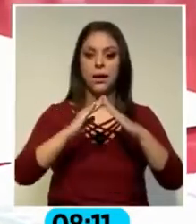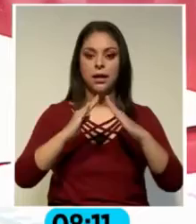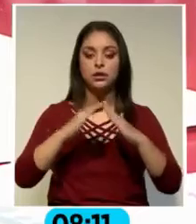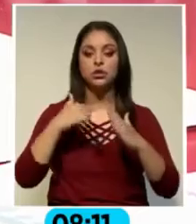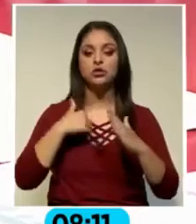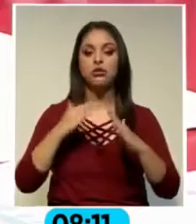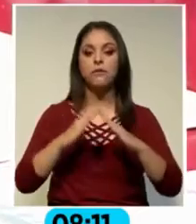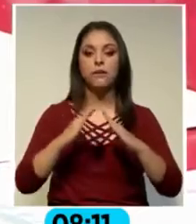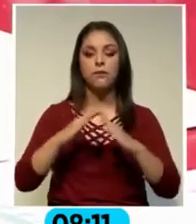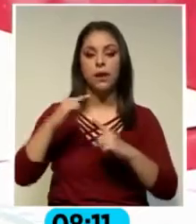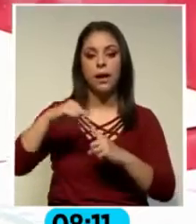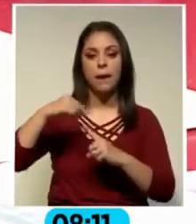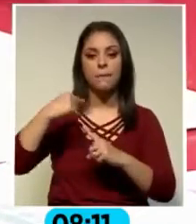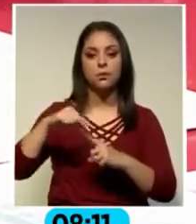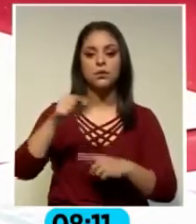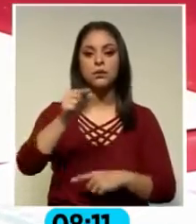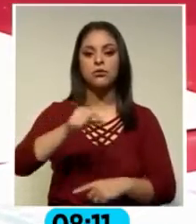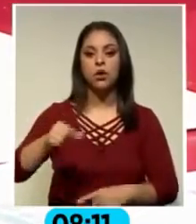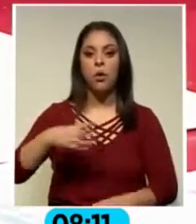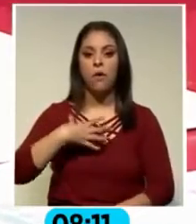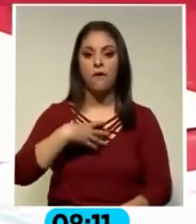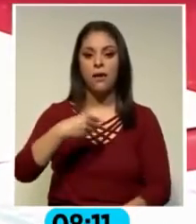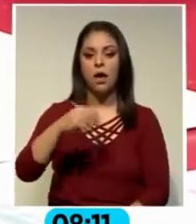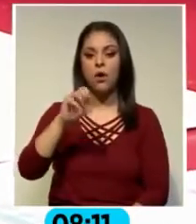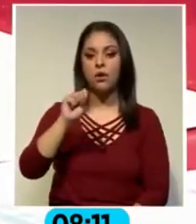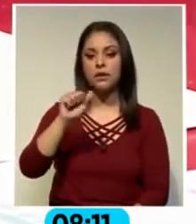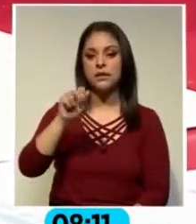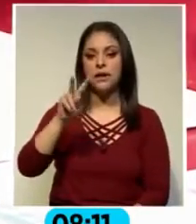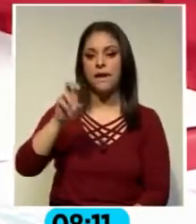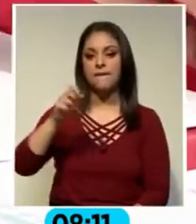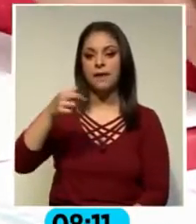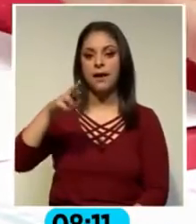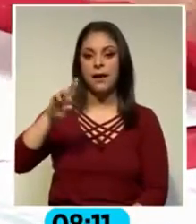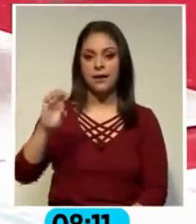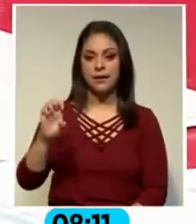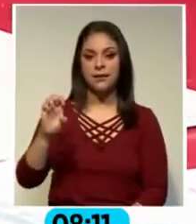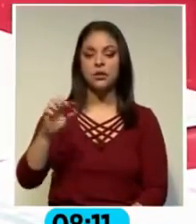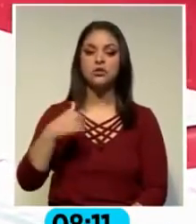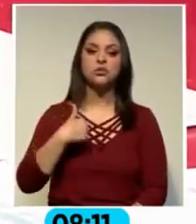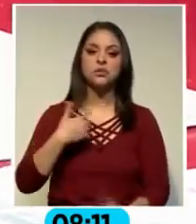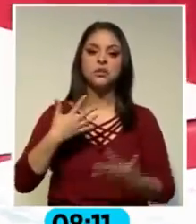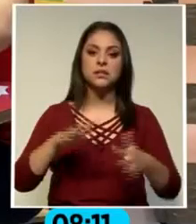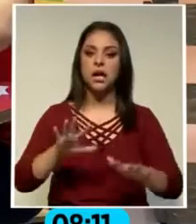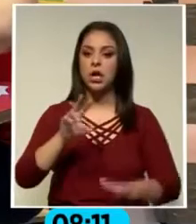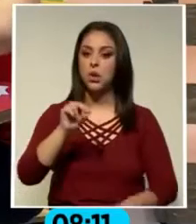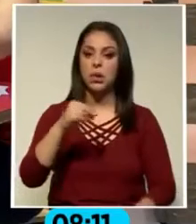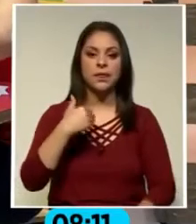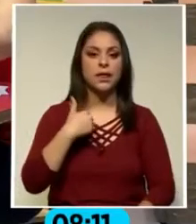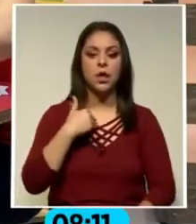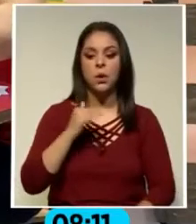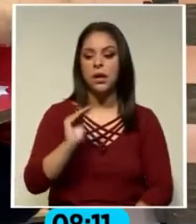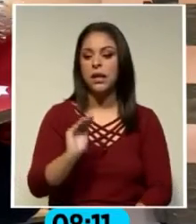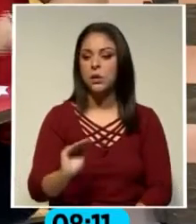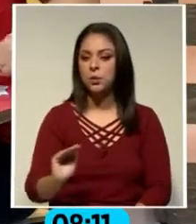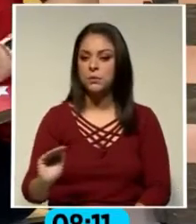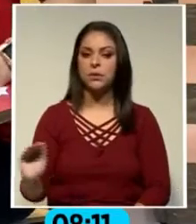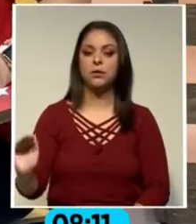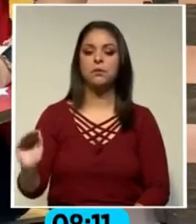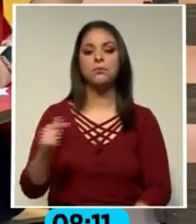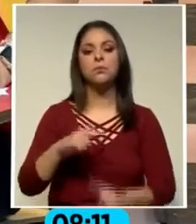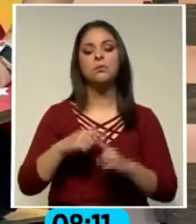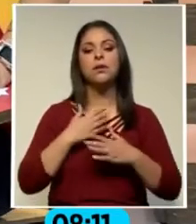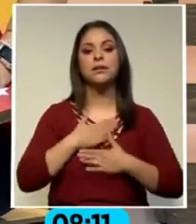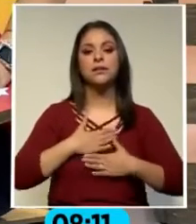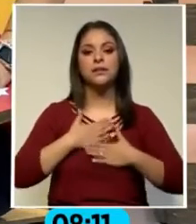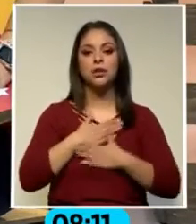Quepos, Río Blanco, Saavedre, qué lindo. Qué lindo. Ya yo no tengo niños pequeños, pero paso muy entretenida en su programa. Gracias porque es un programa